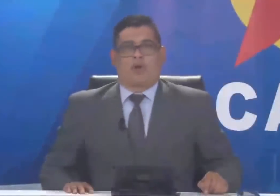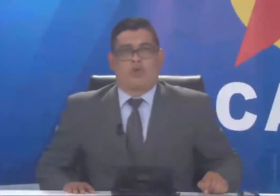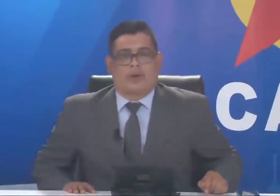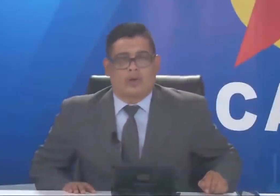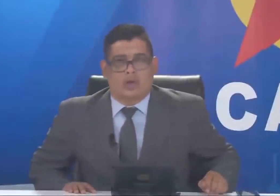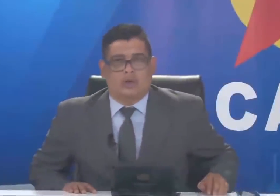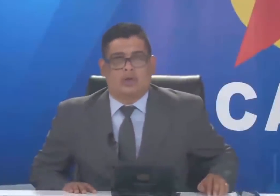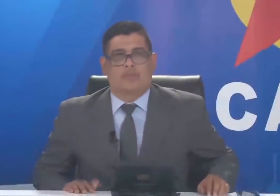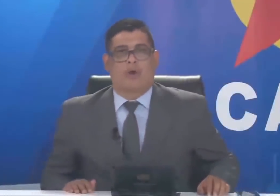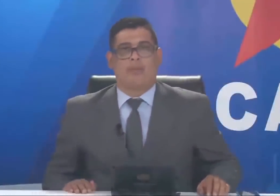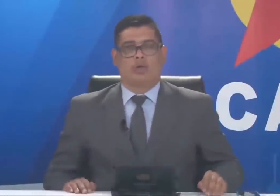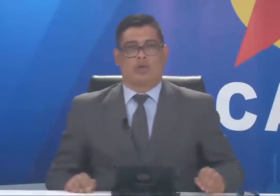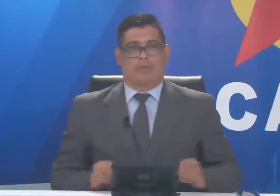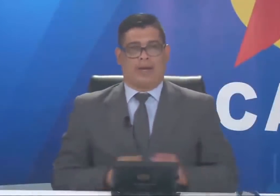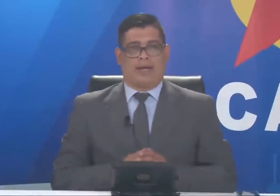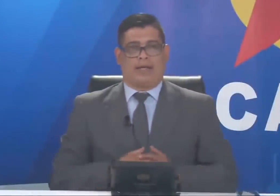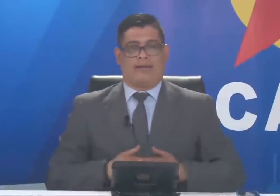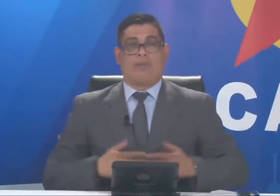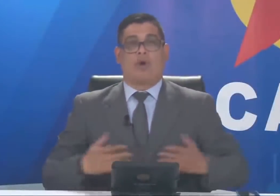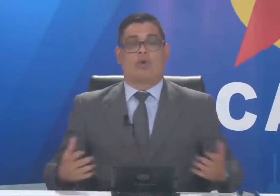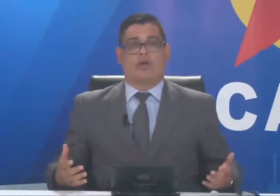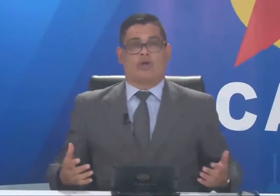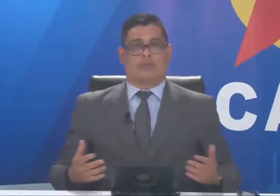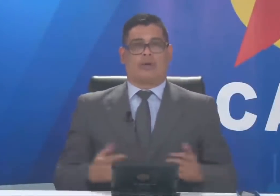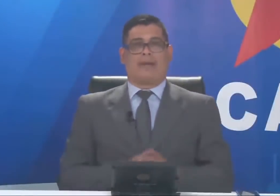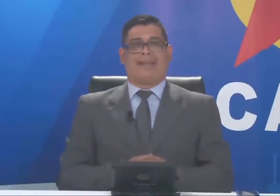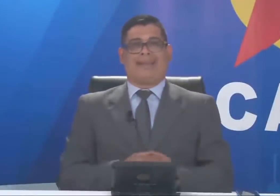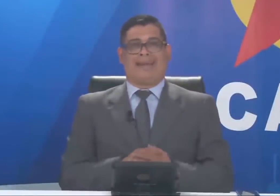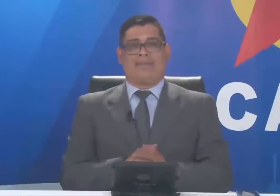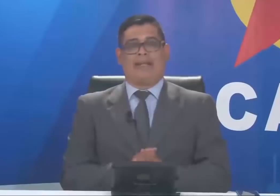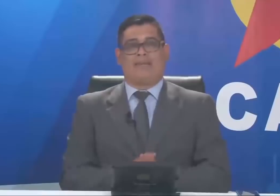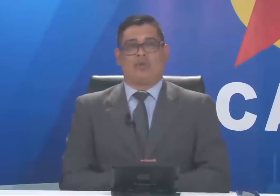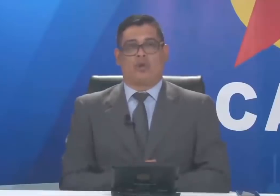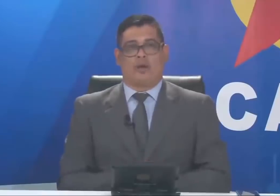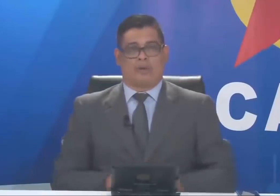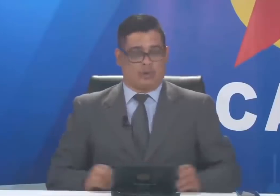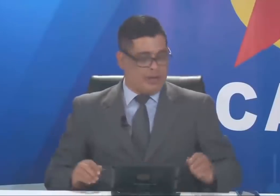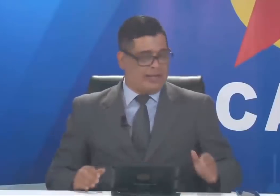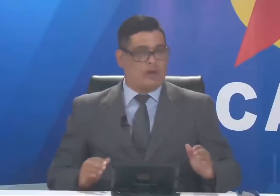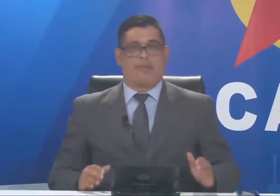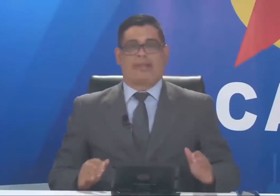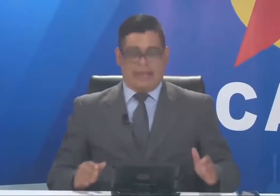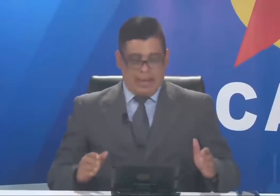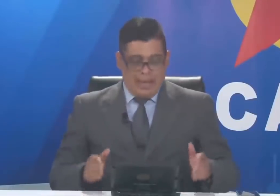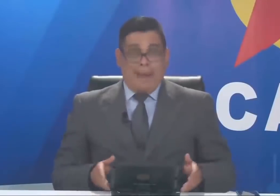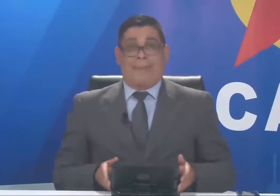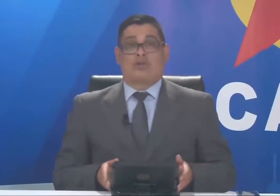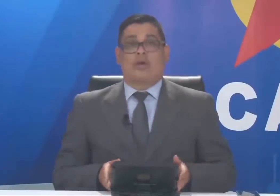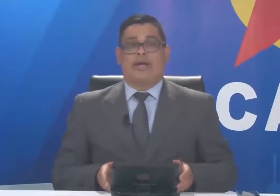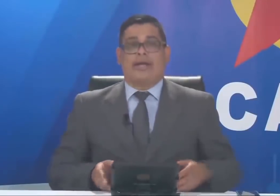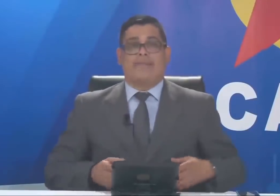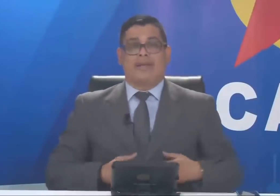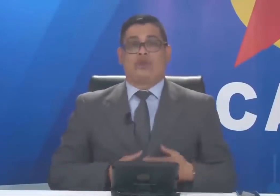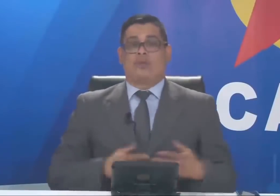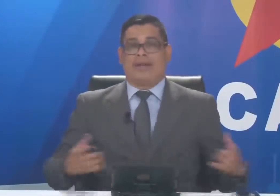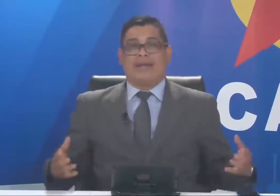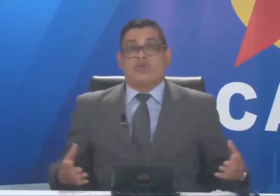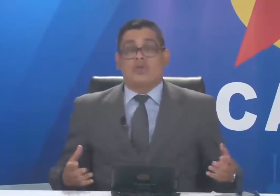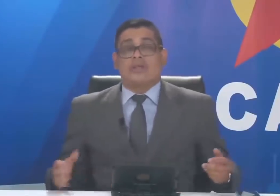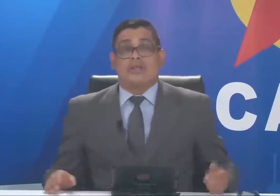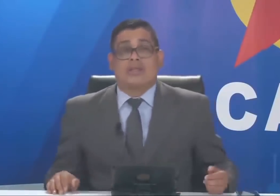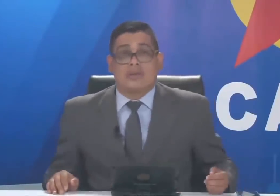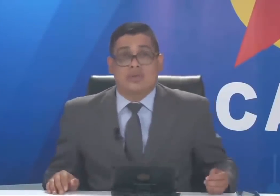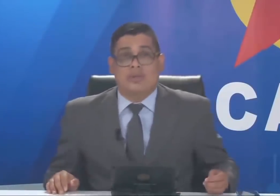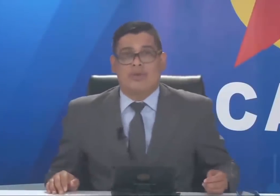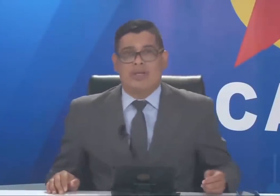gracias por continuar con nosotros pocos minutos para que vayamos cumpliendo en el programa del 21 con el pastor el galope apretar pasos y en su